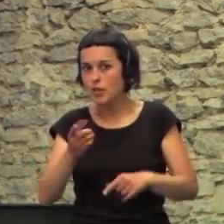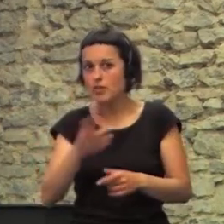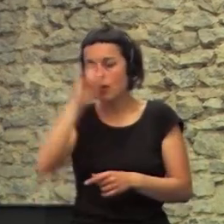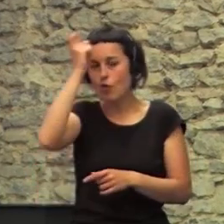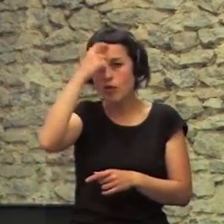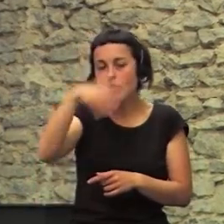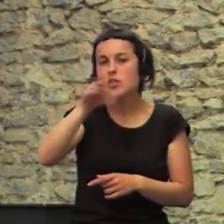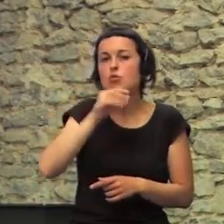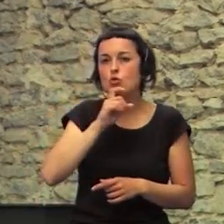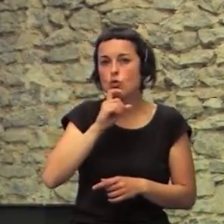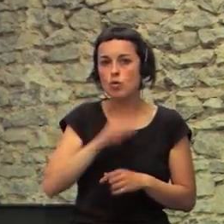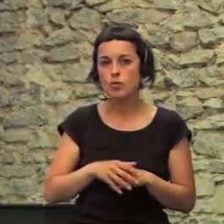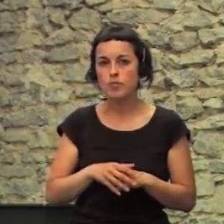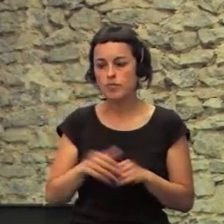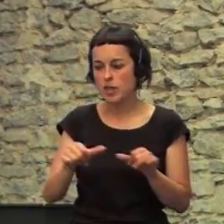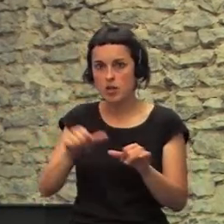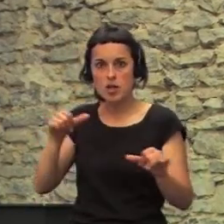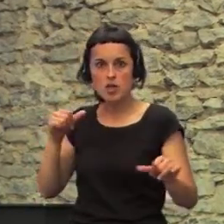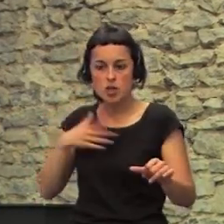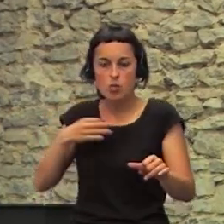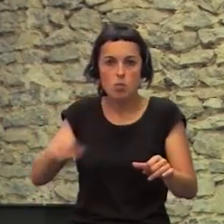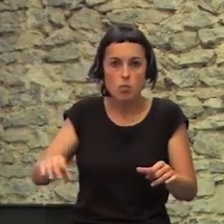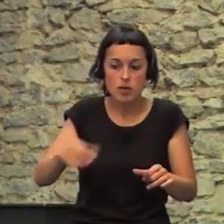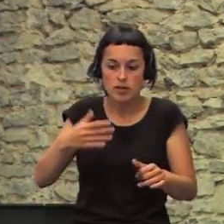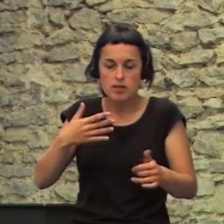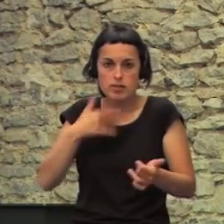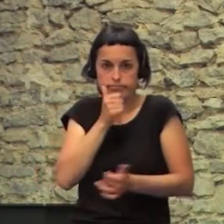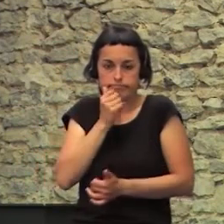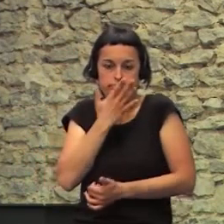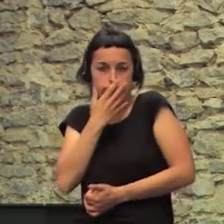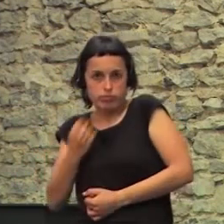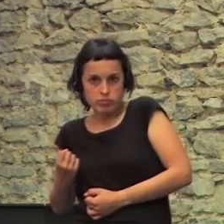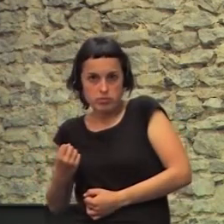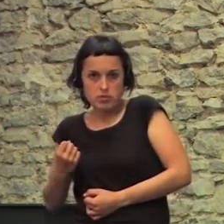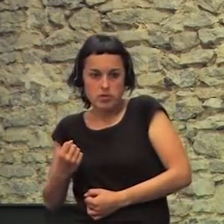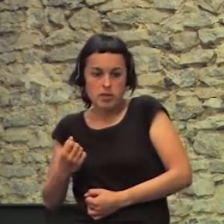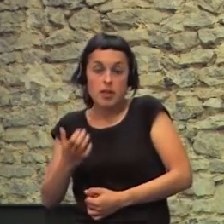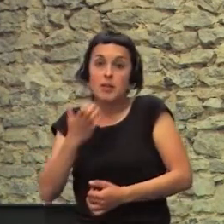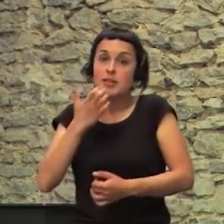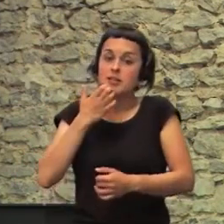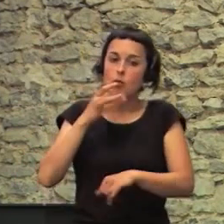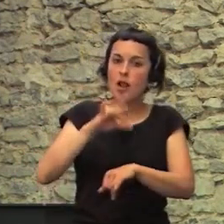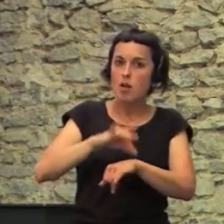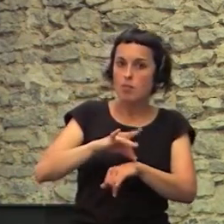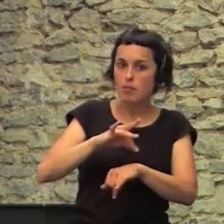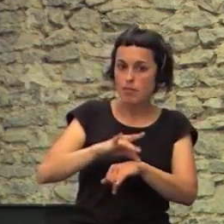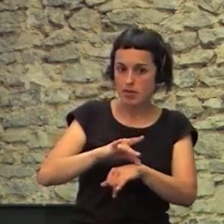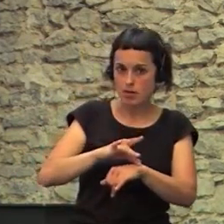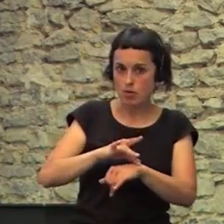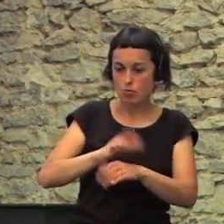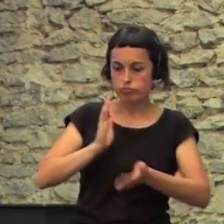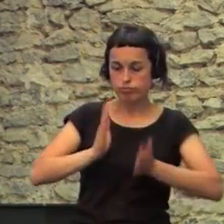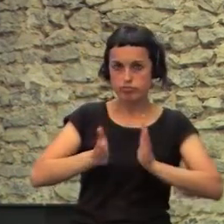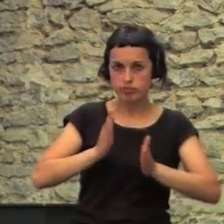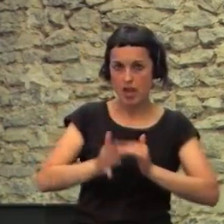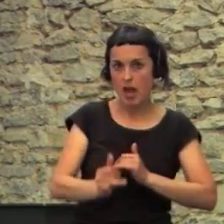secretismo que ha habido delante, excepto que tengas trayectorias medicalizadas, no, si no has pasado ahí.